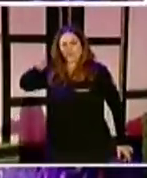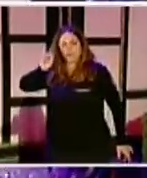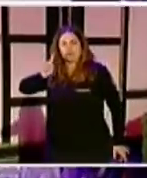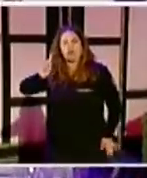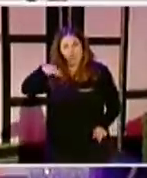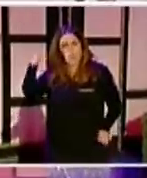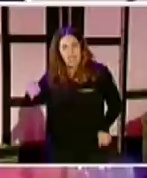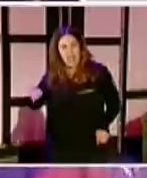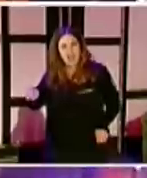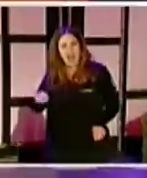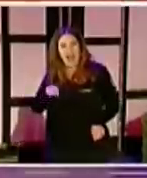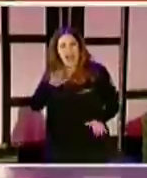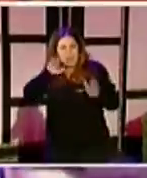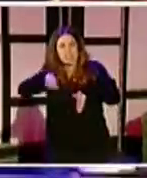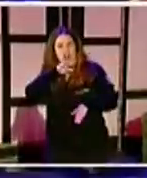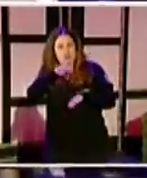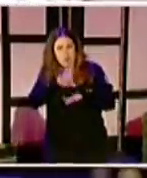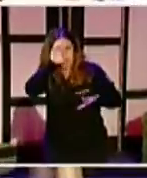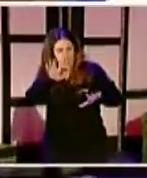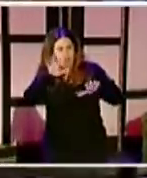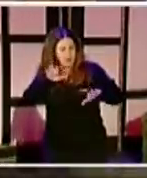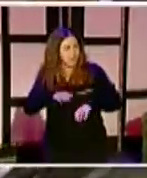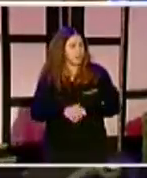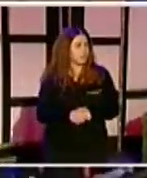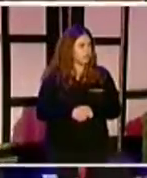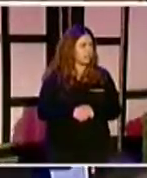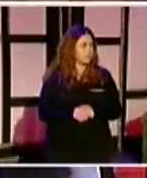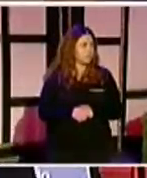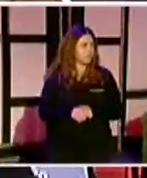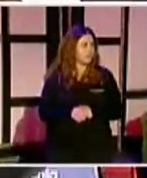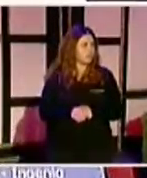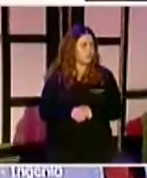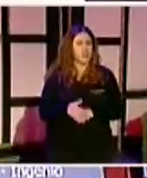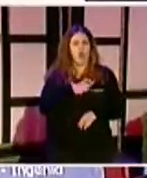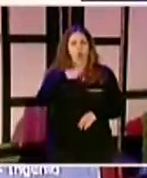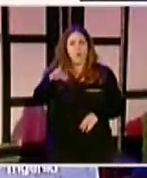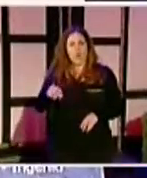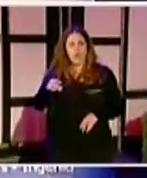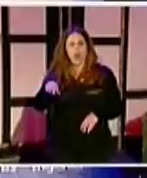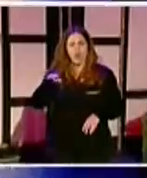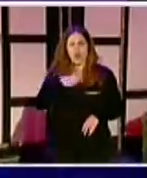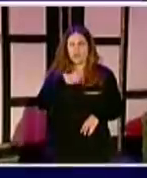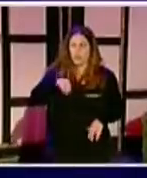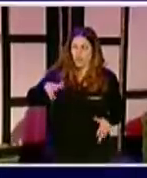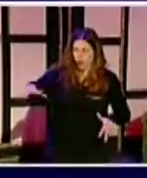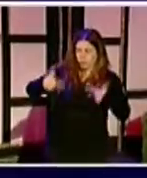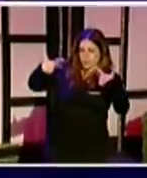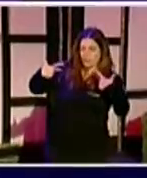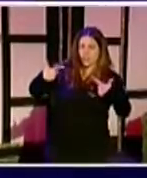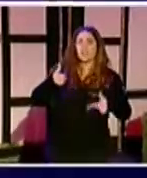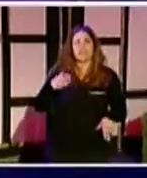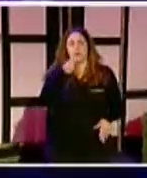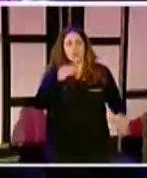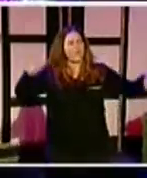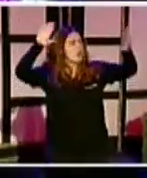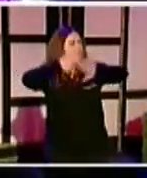que un garrote. ¿Se puede pasar? Sí, por favor, señora. Adelante. Buenas noches. Buenas noches. ¿Se